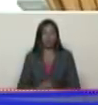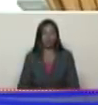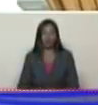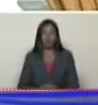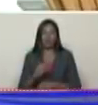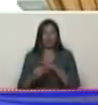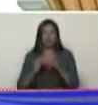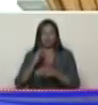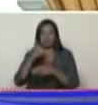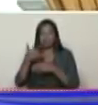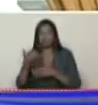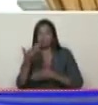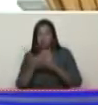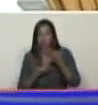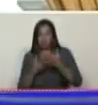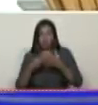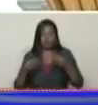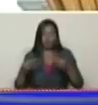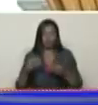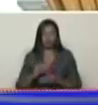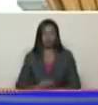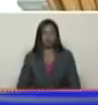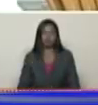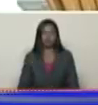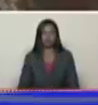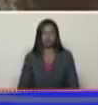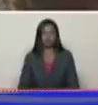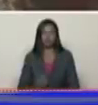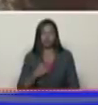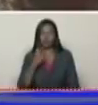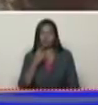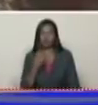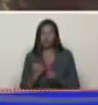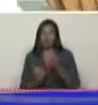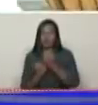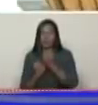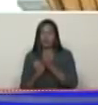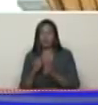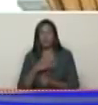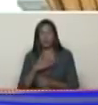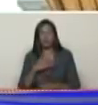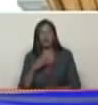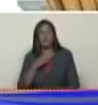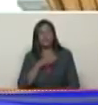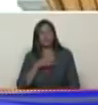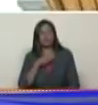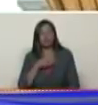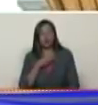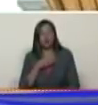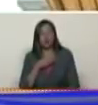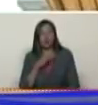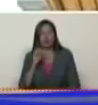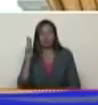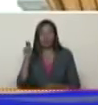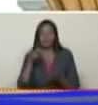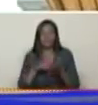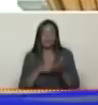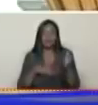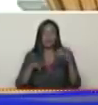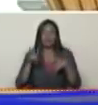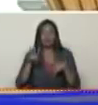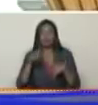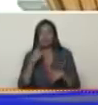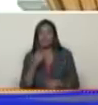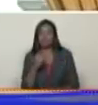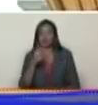grande, planificar. Digo que la base de misiones nació en el 2014. Cuando digo 2014, estoy